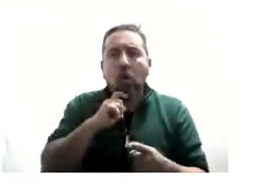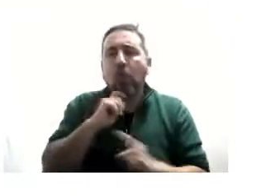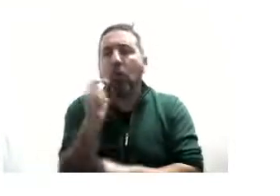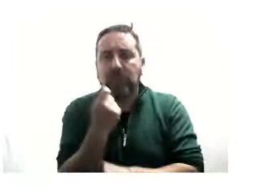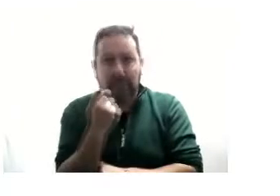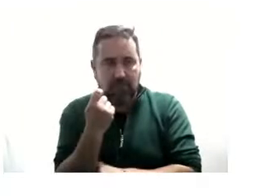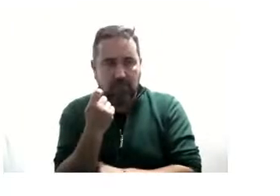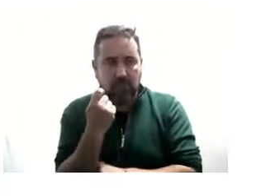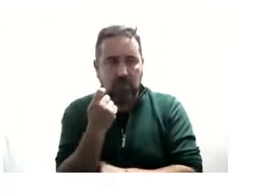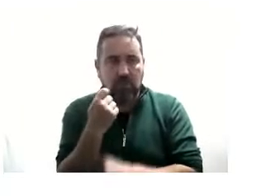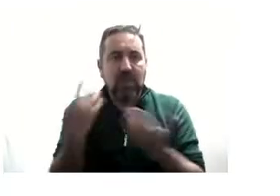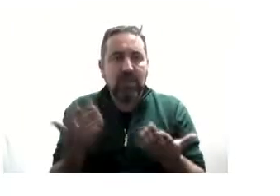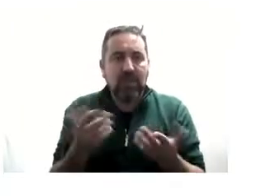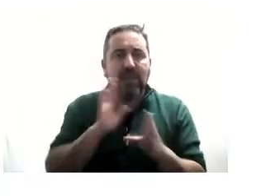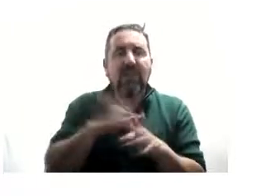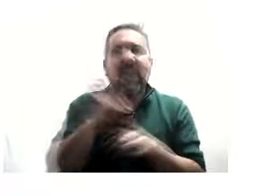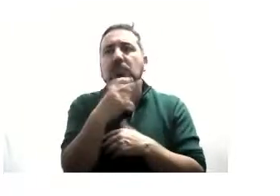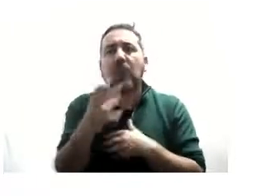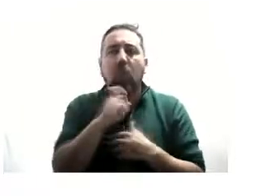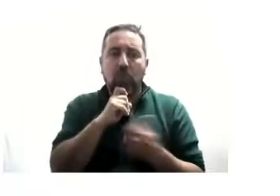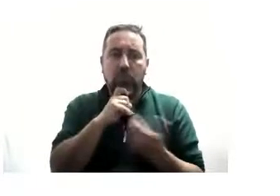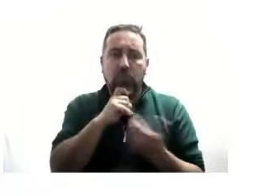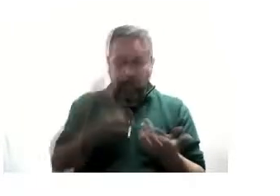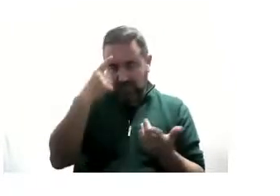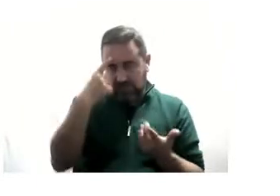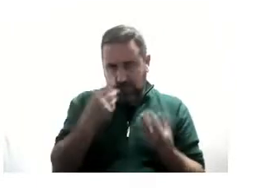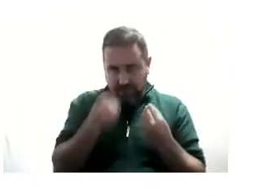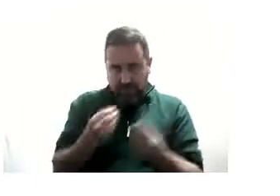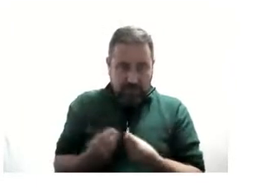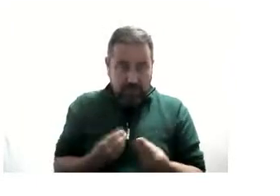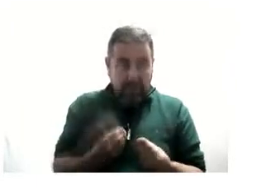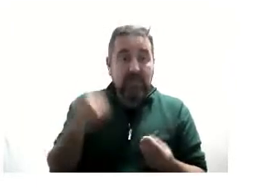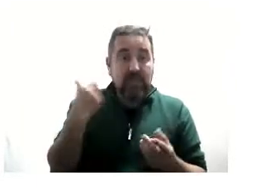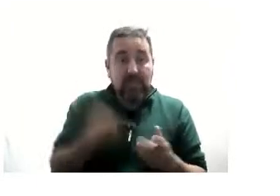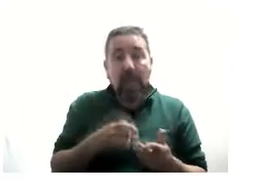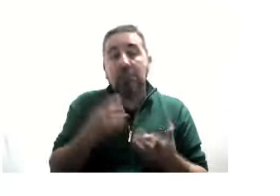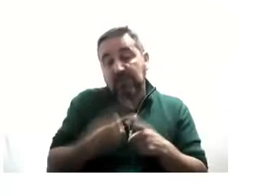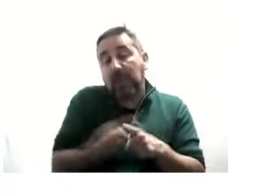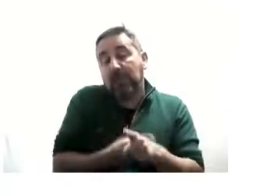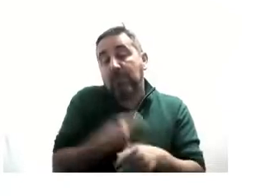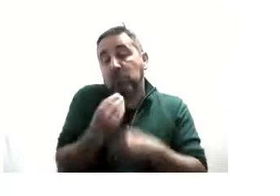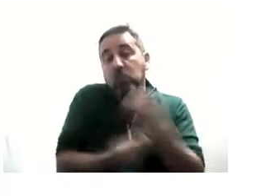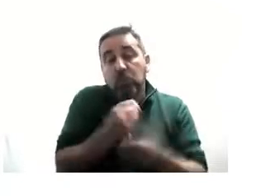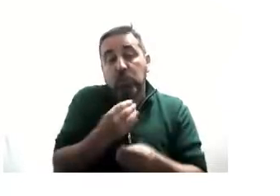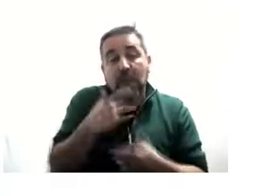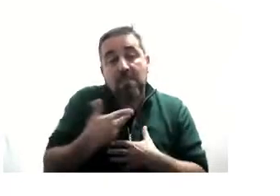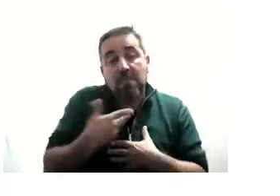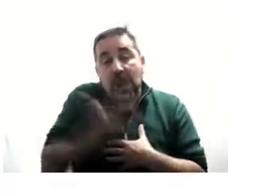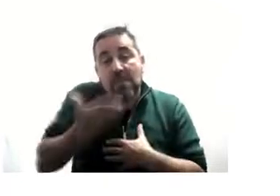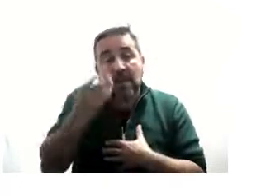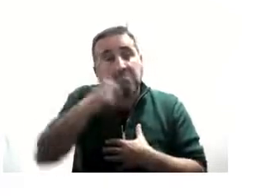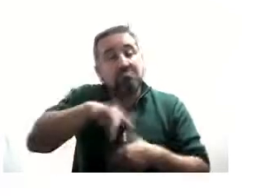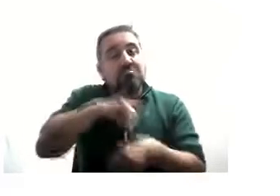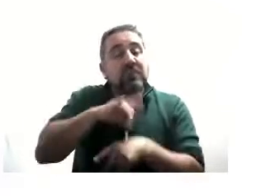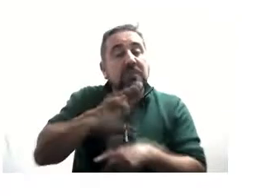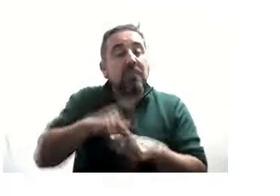medir, digamos, ese resultado, ¿no? Dicho eso, desde luego, cada vez está más indicado, y hay más casos de pacientes satisfechos cuando